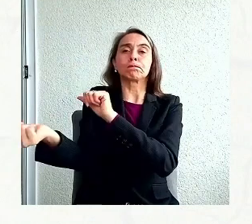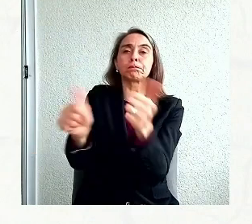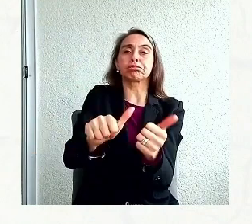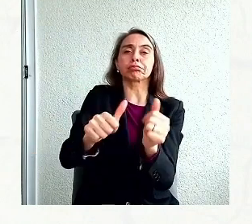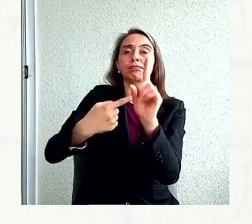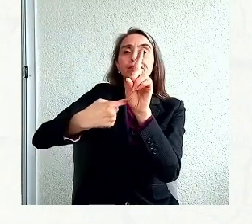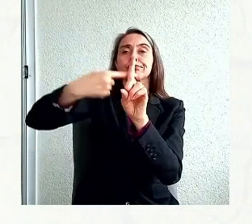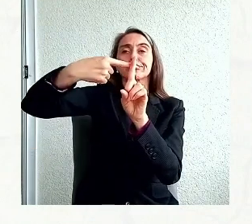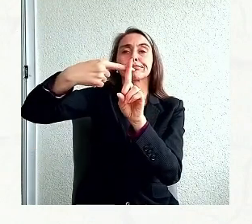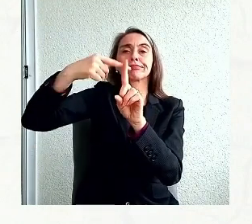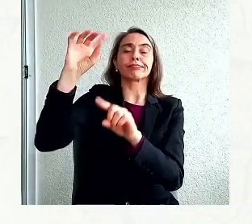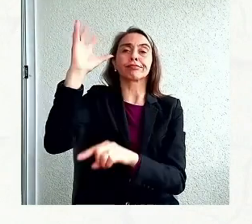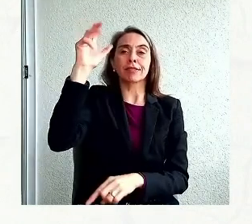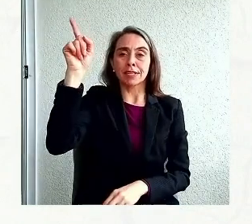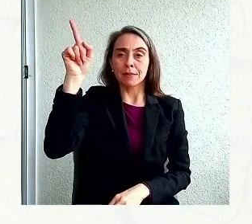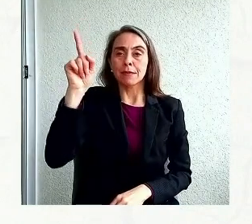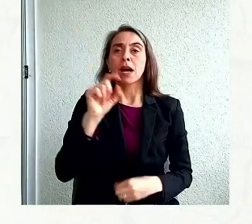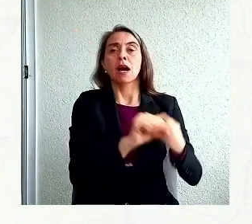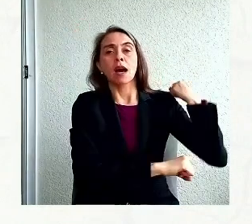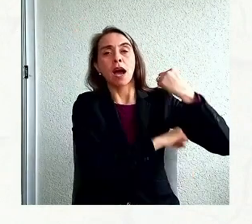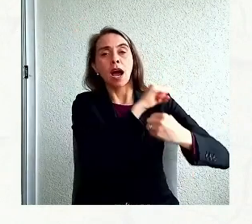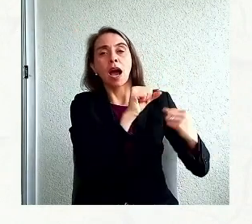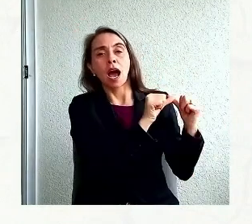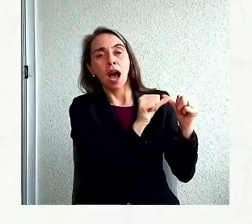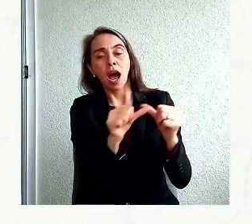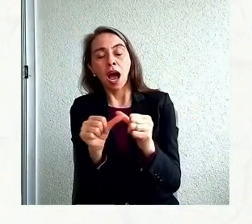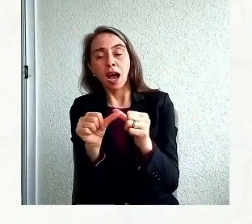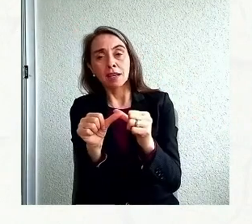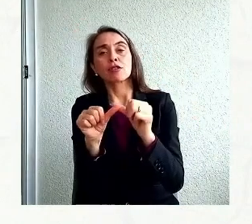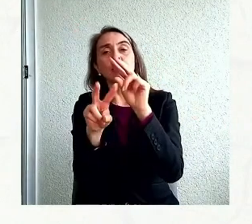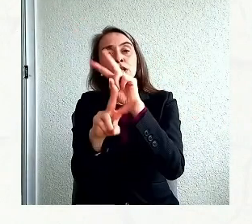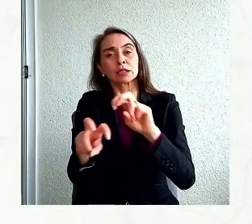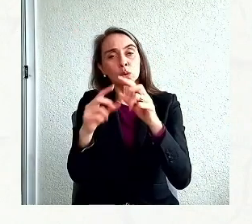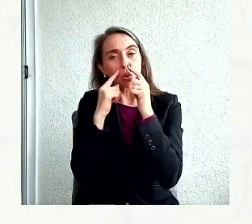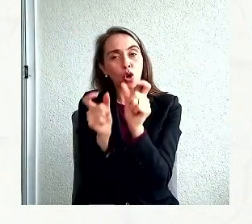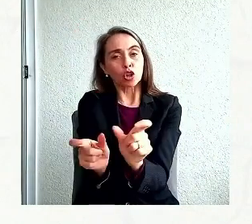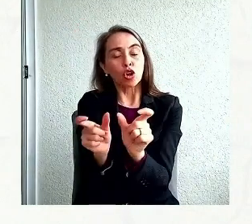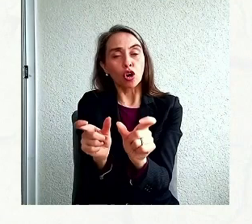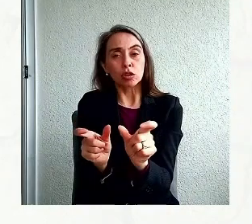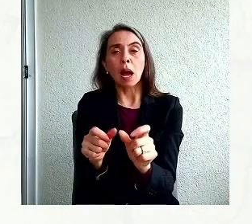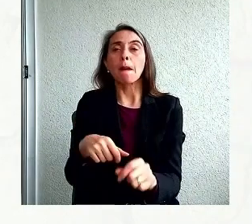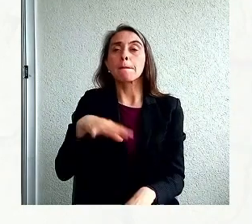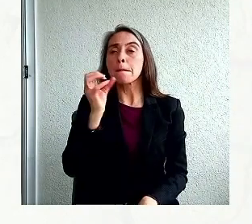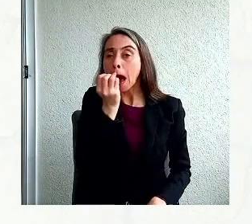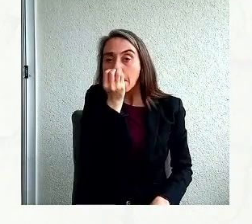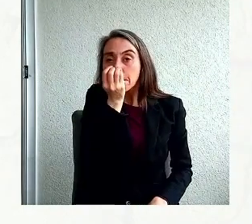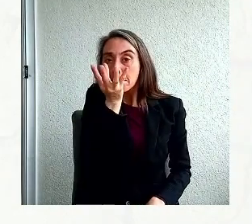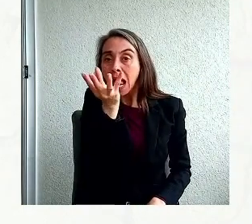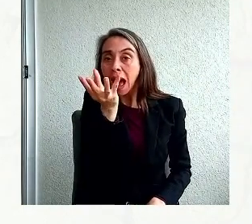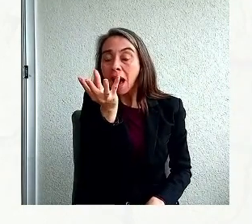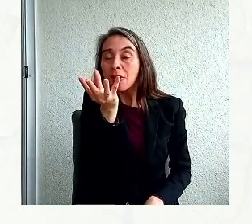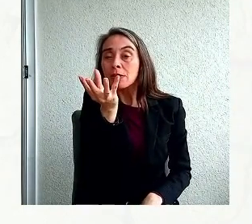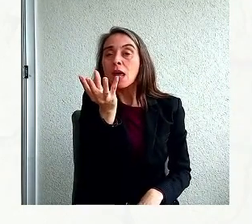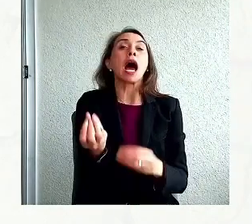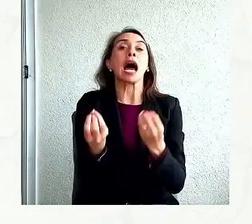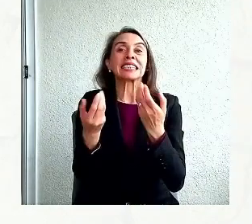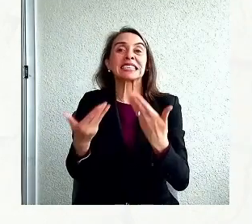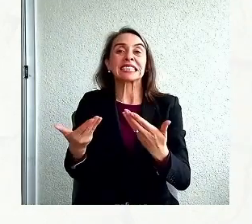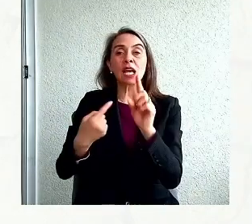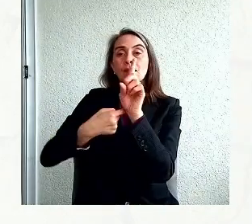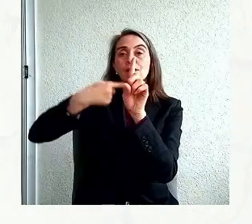monitoreo, que en general las plantas que más se ven favorecidas con el cambio climático son las plantas vasculares, que son solamente 2,